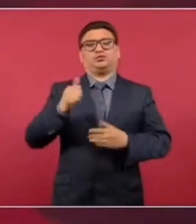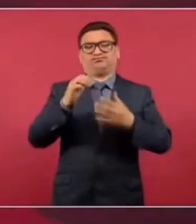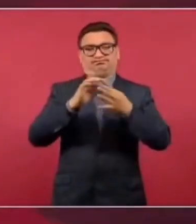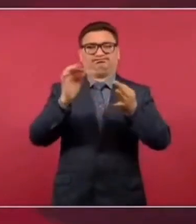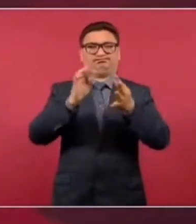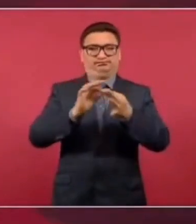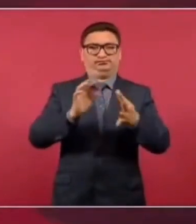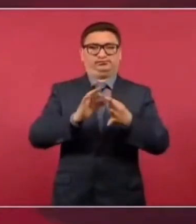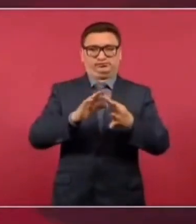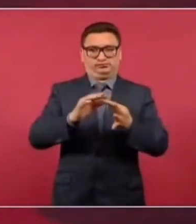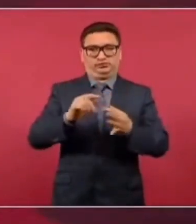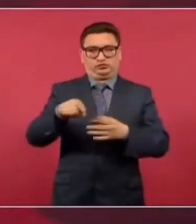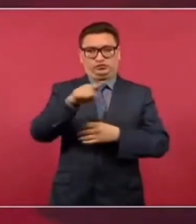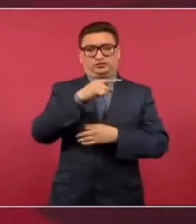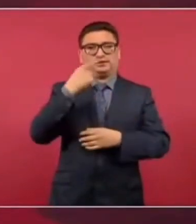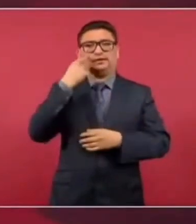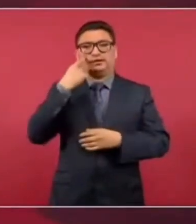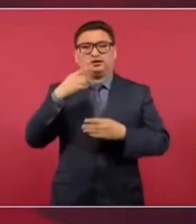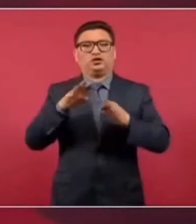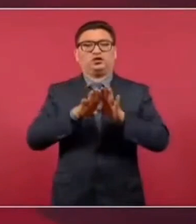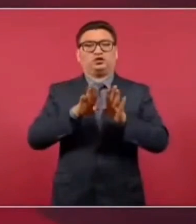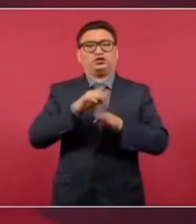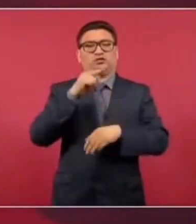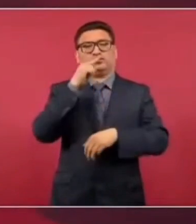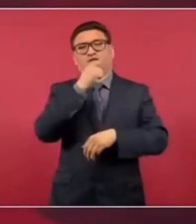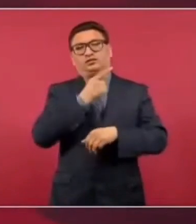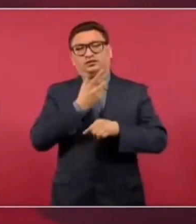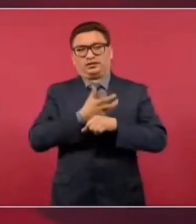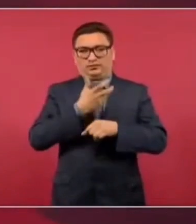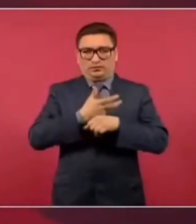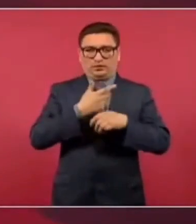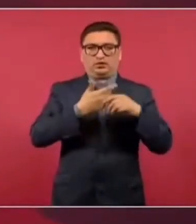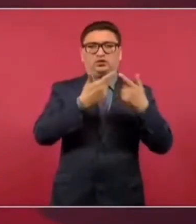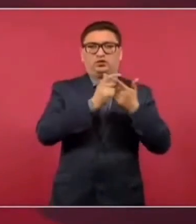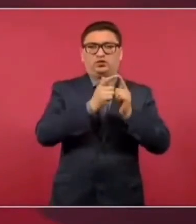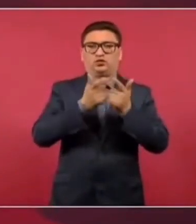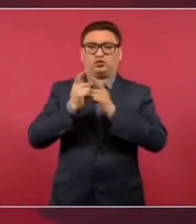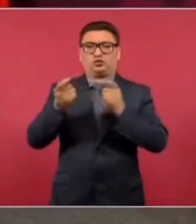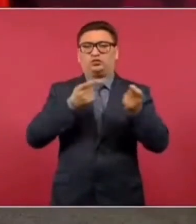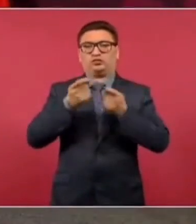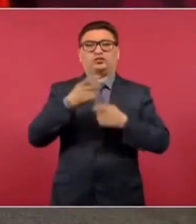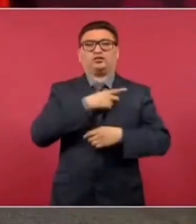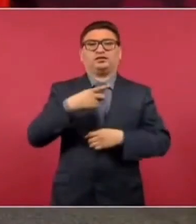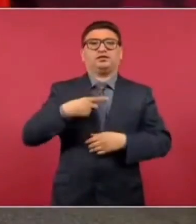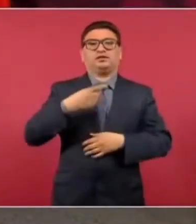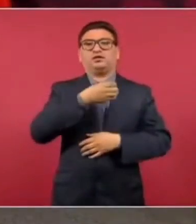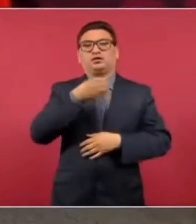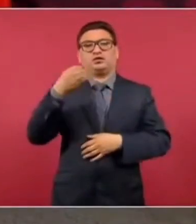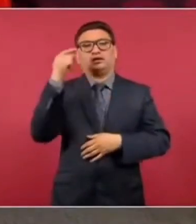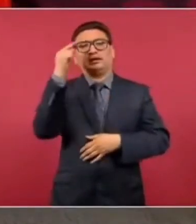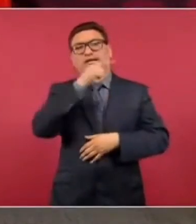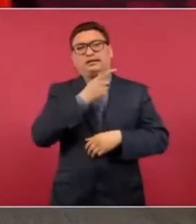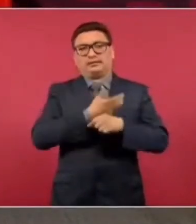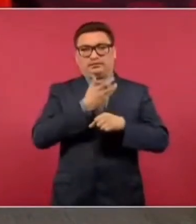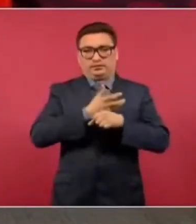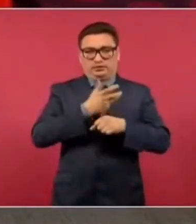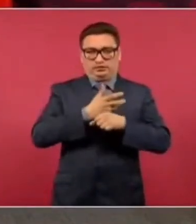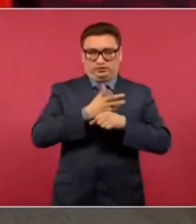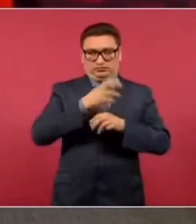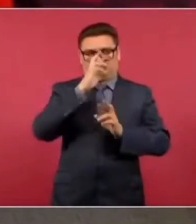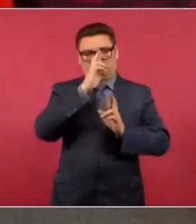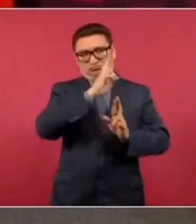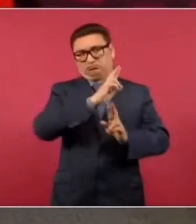vean cómo es el manejo de las agencias y cómo tienen que poner orden en Estados Unidos, con todo